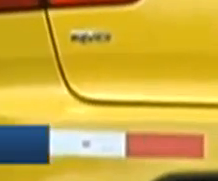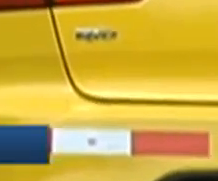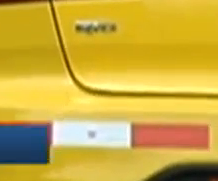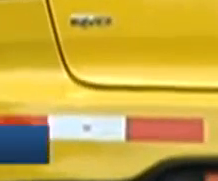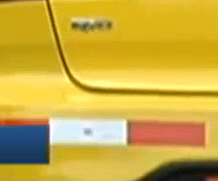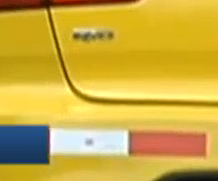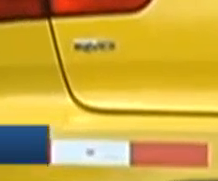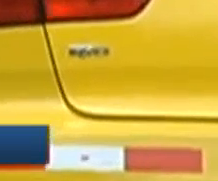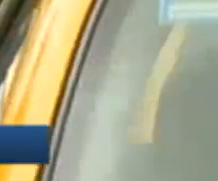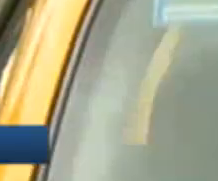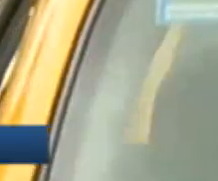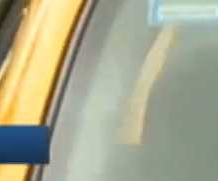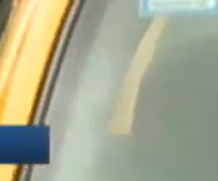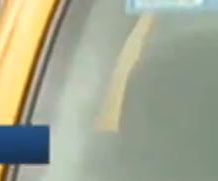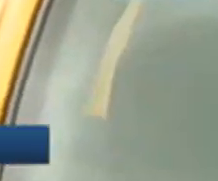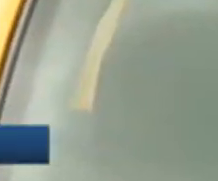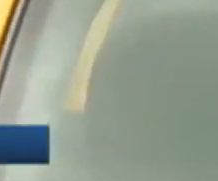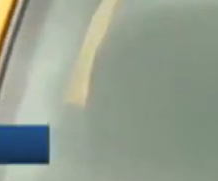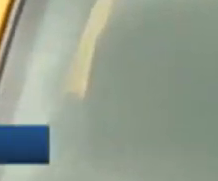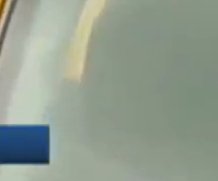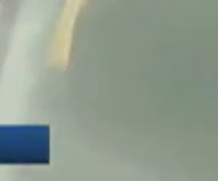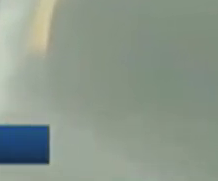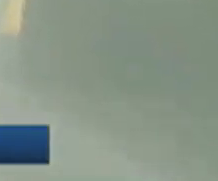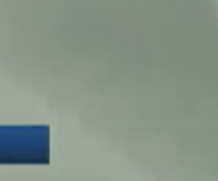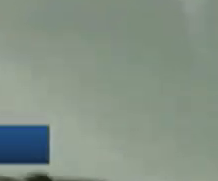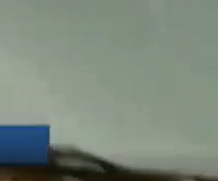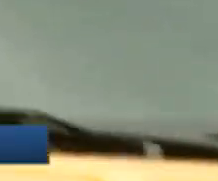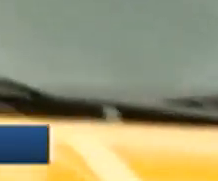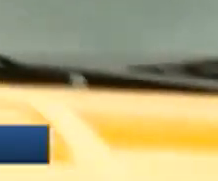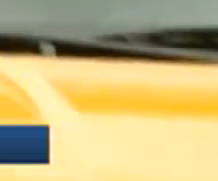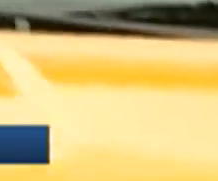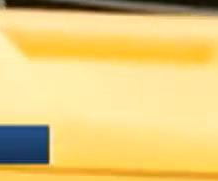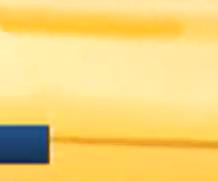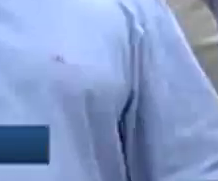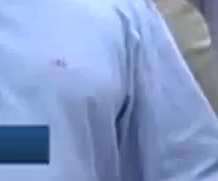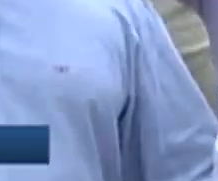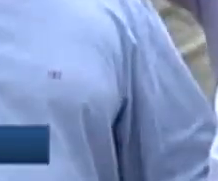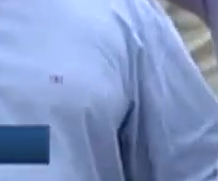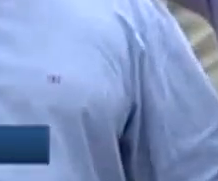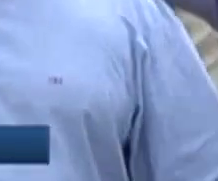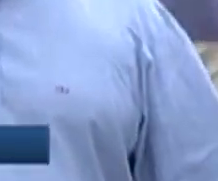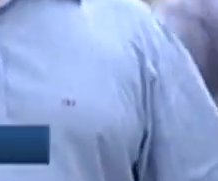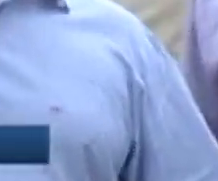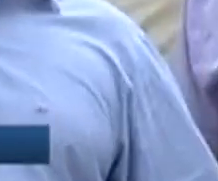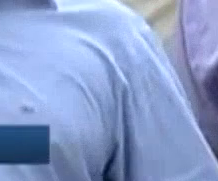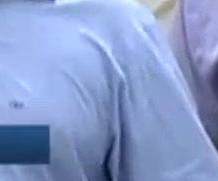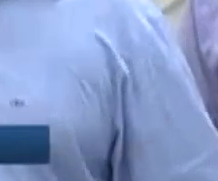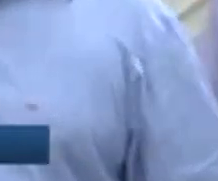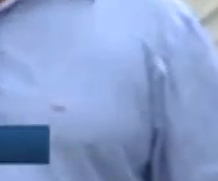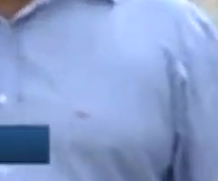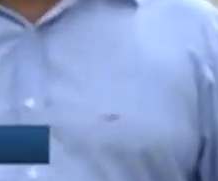Taxistas se movilizaron para exigir regularización de informales. La información en breve.